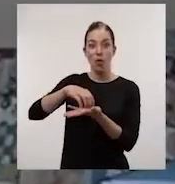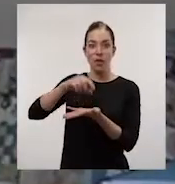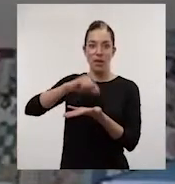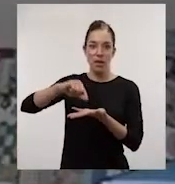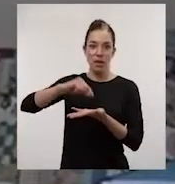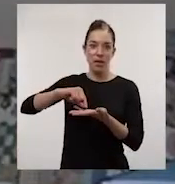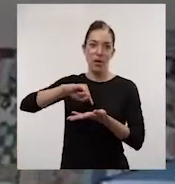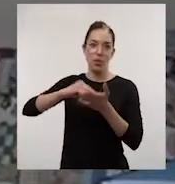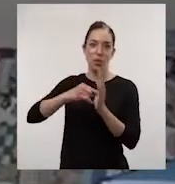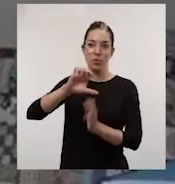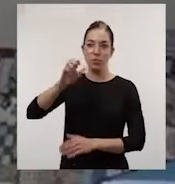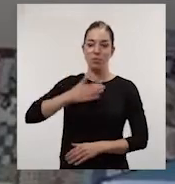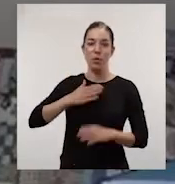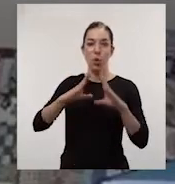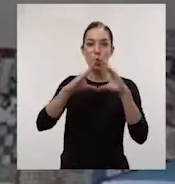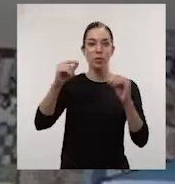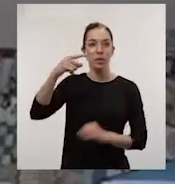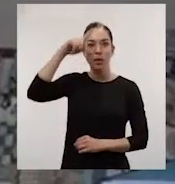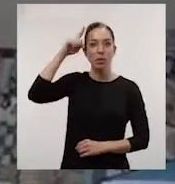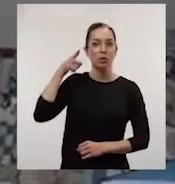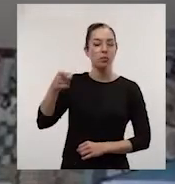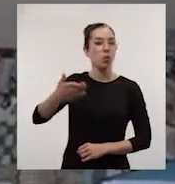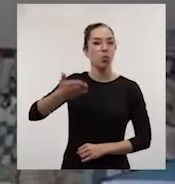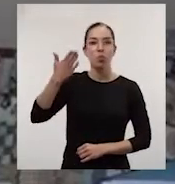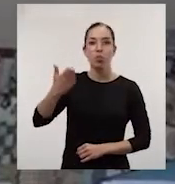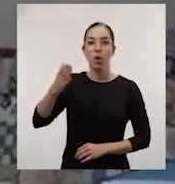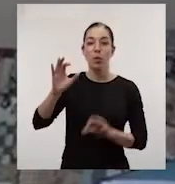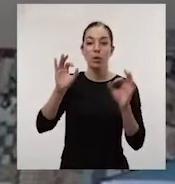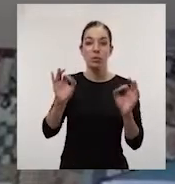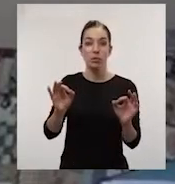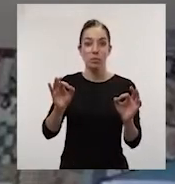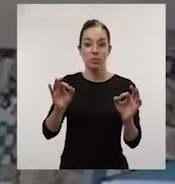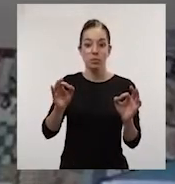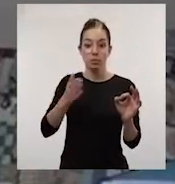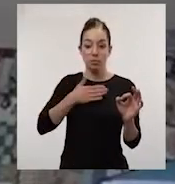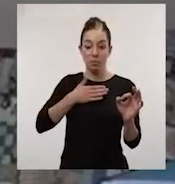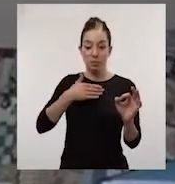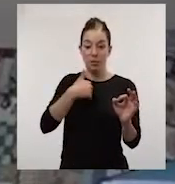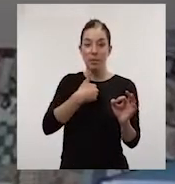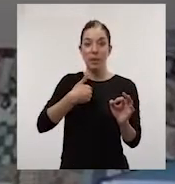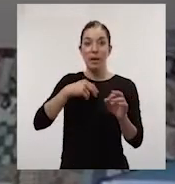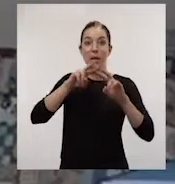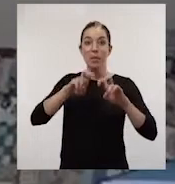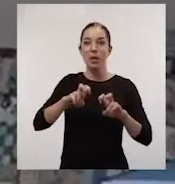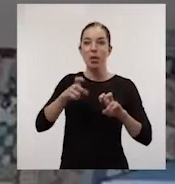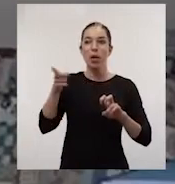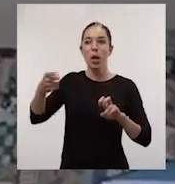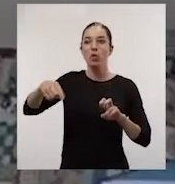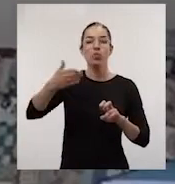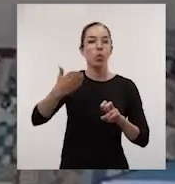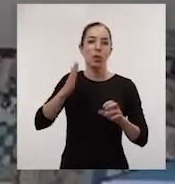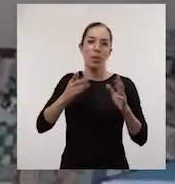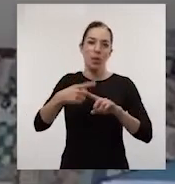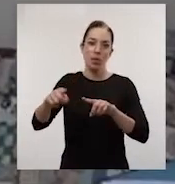de la universidad rey juan carlos ha sido muy importante en diversos momentos a lo largo de mi carrera investigadora